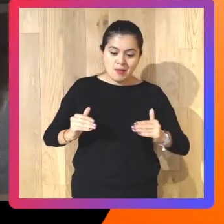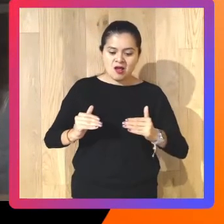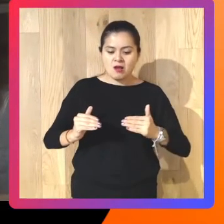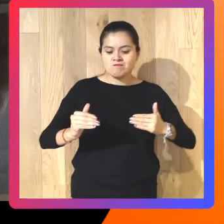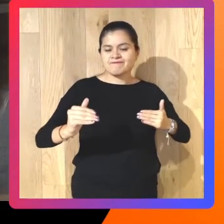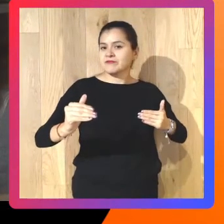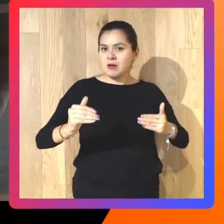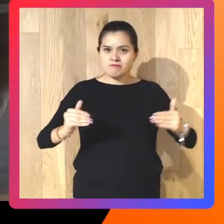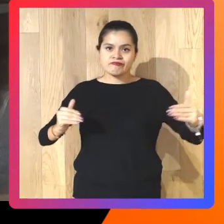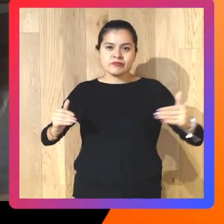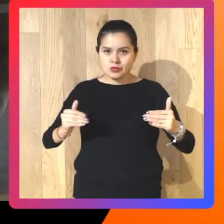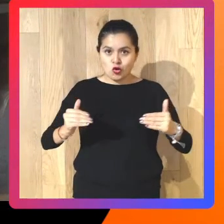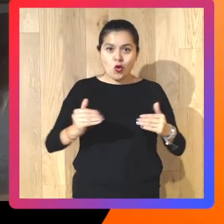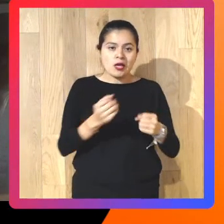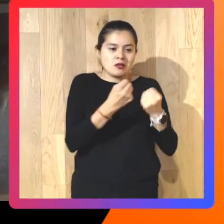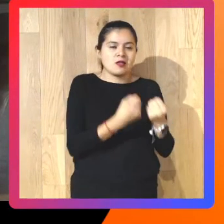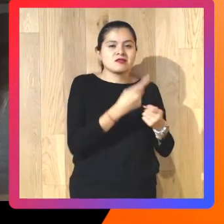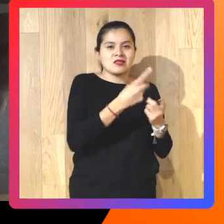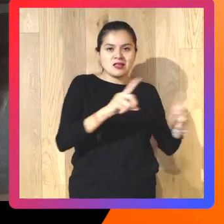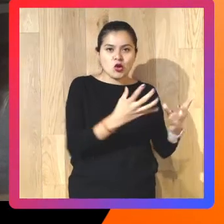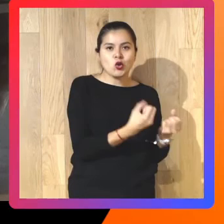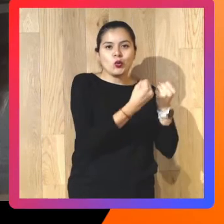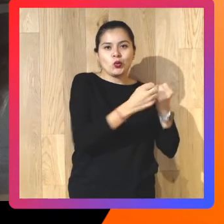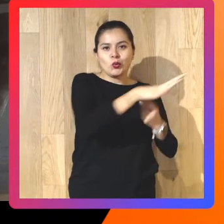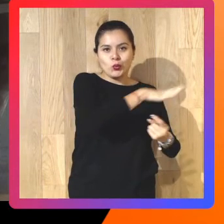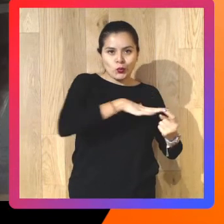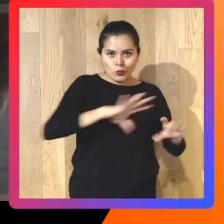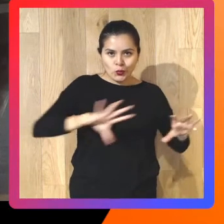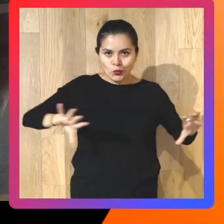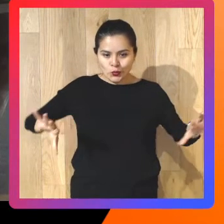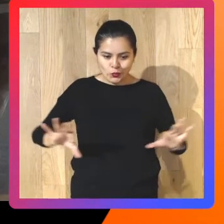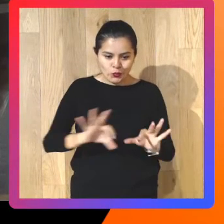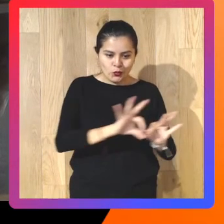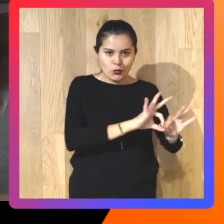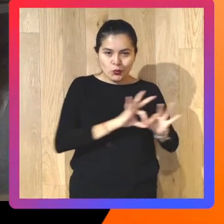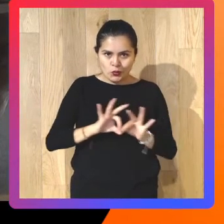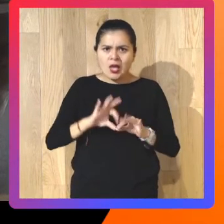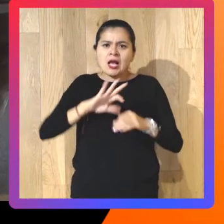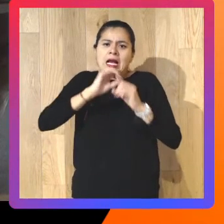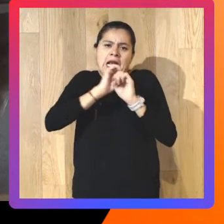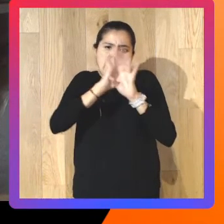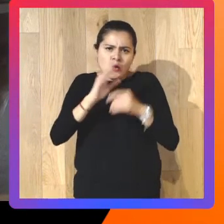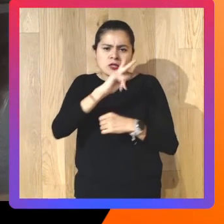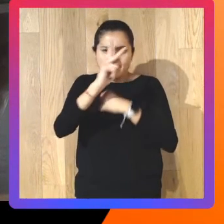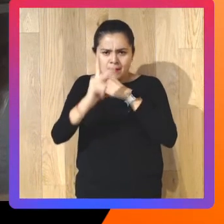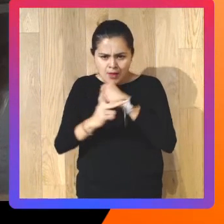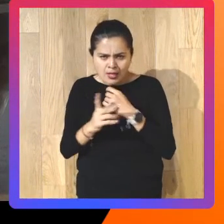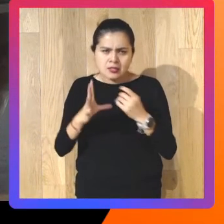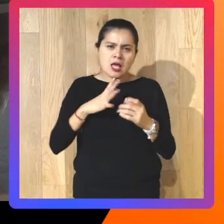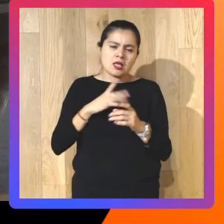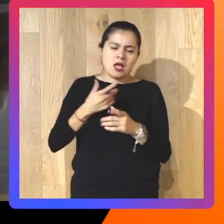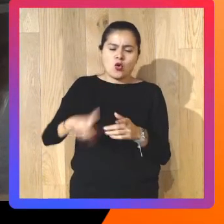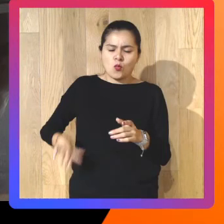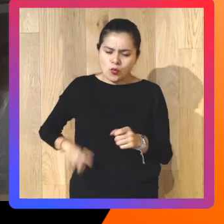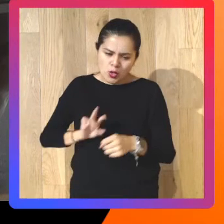afuera y del desarrollo sustentable. Claro que también requerimos en ese modelo de país que haya Estado de Derecho, que haya seguridad,